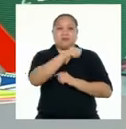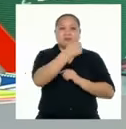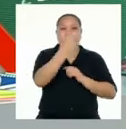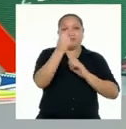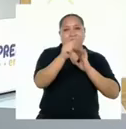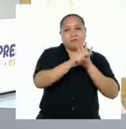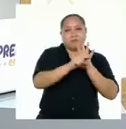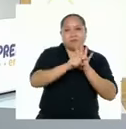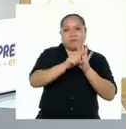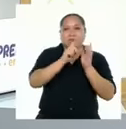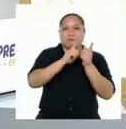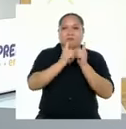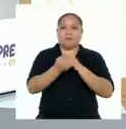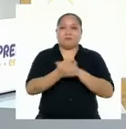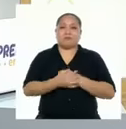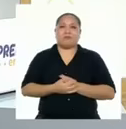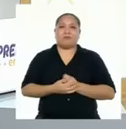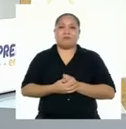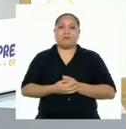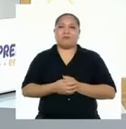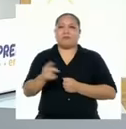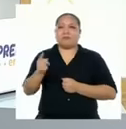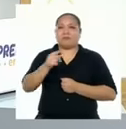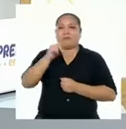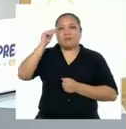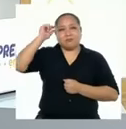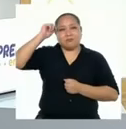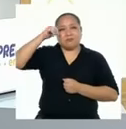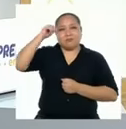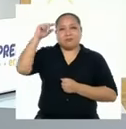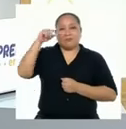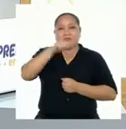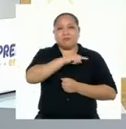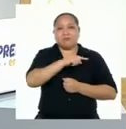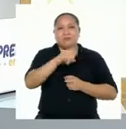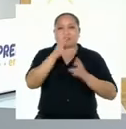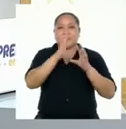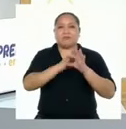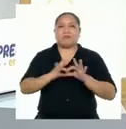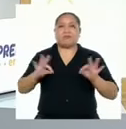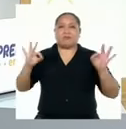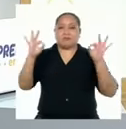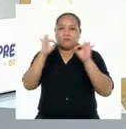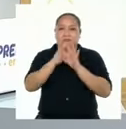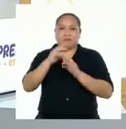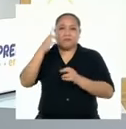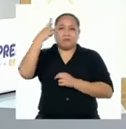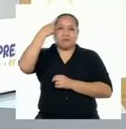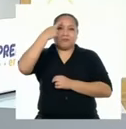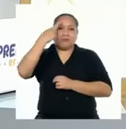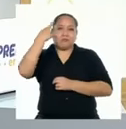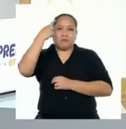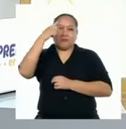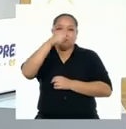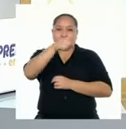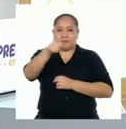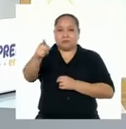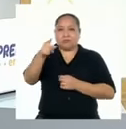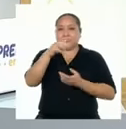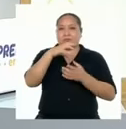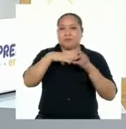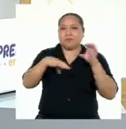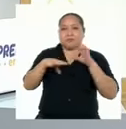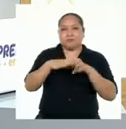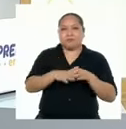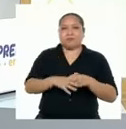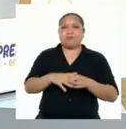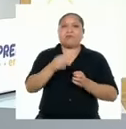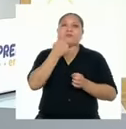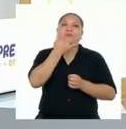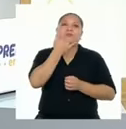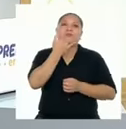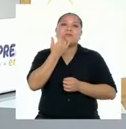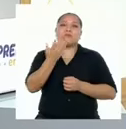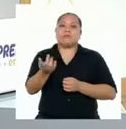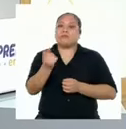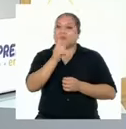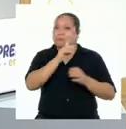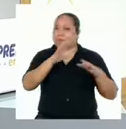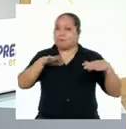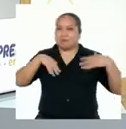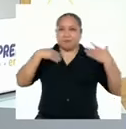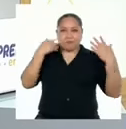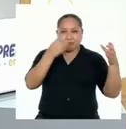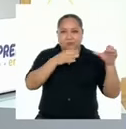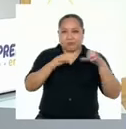tanto. Hacer este recuento es importante para que reflexiones sobre aquello que hiciste, lo que te ha sucedido, lo que no pudiste